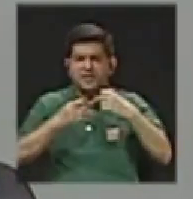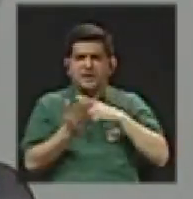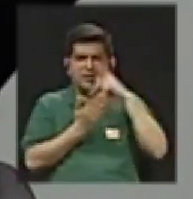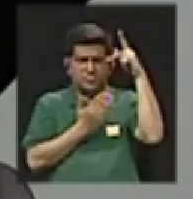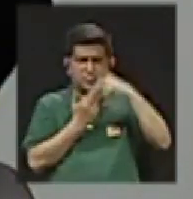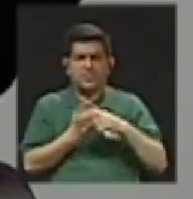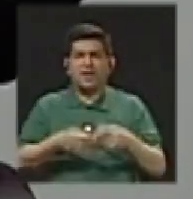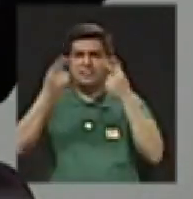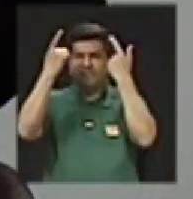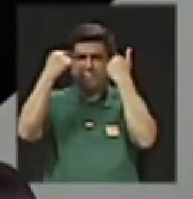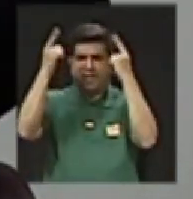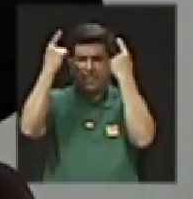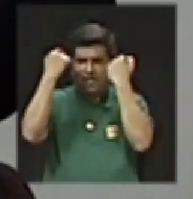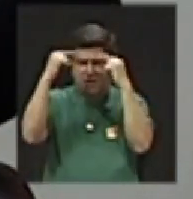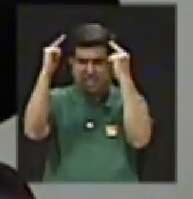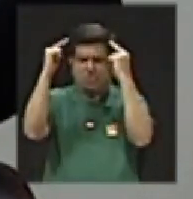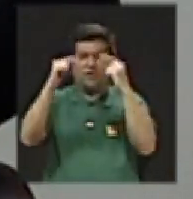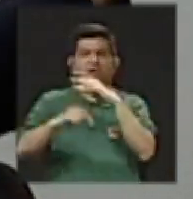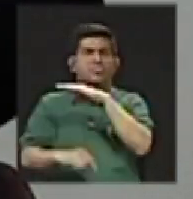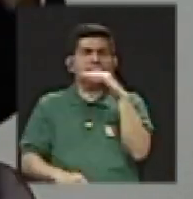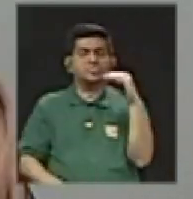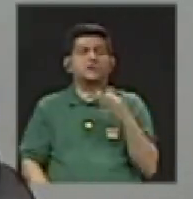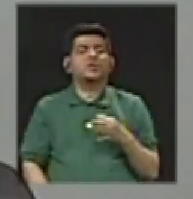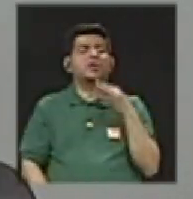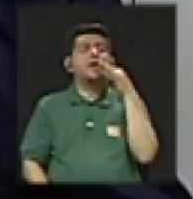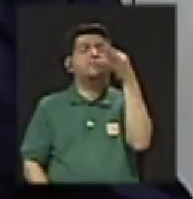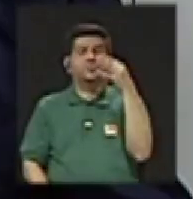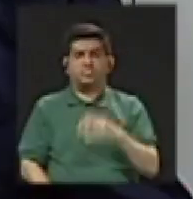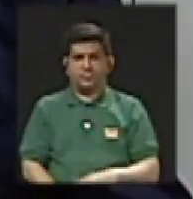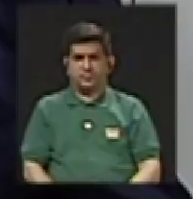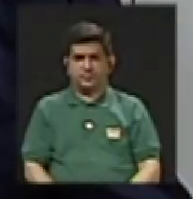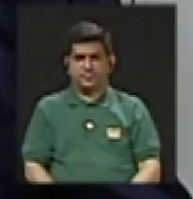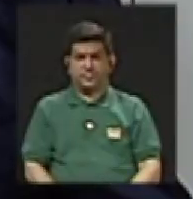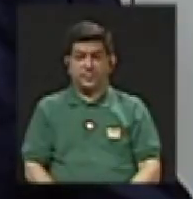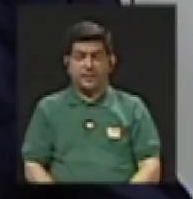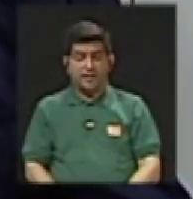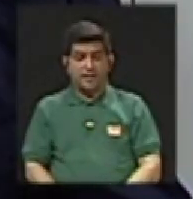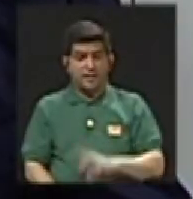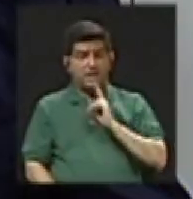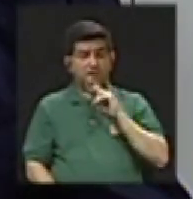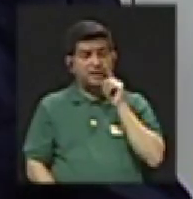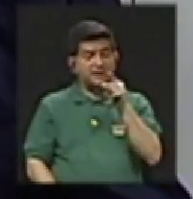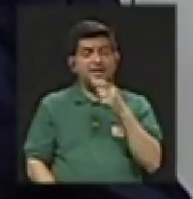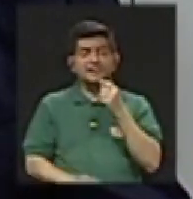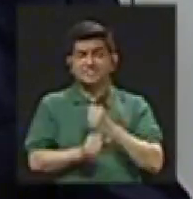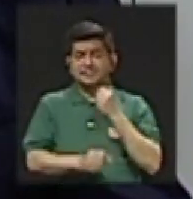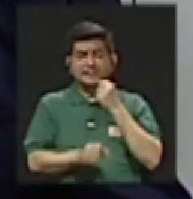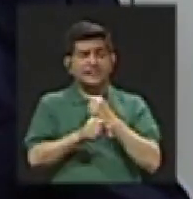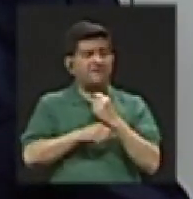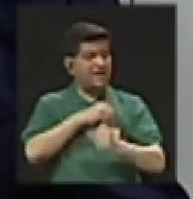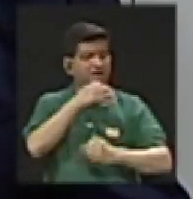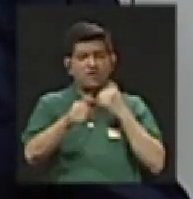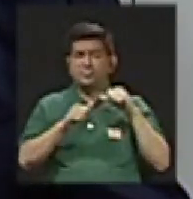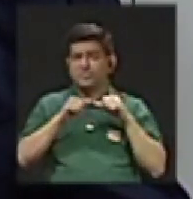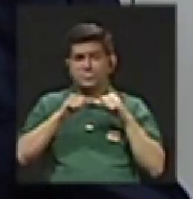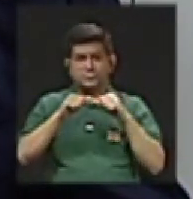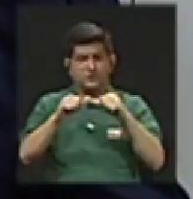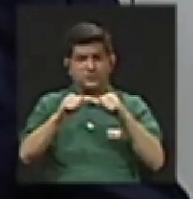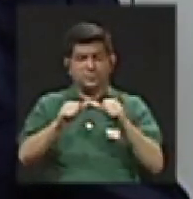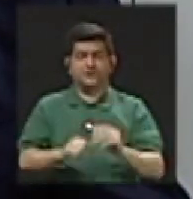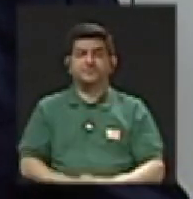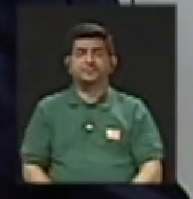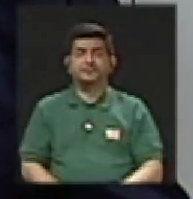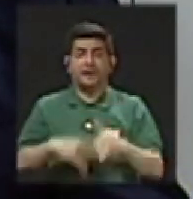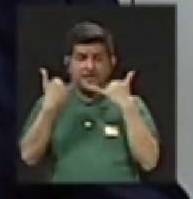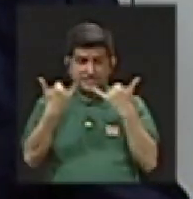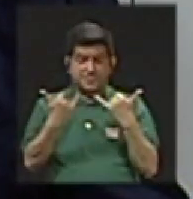tanto de logros como de futuros logros. En realidad esto es todavía un trabajo en proceso. Ya